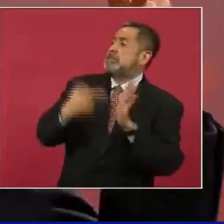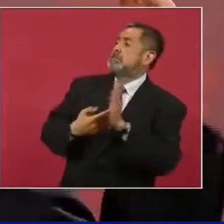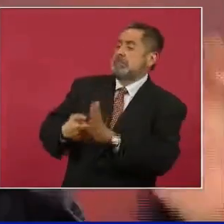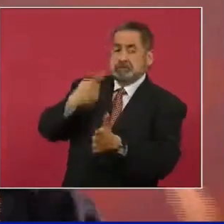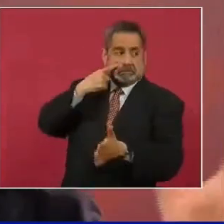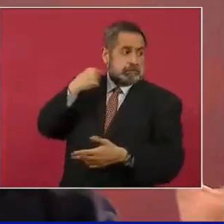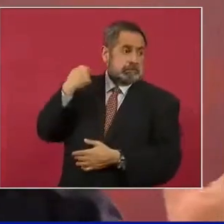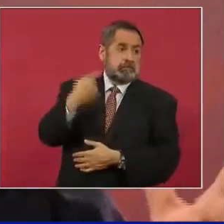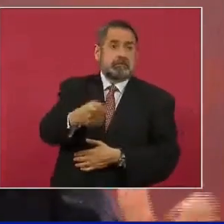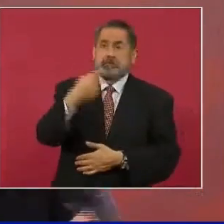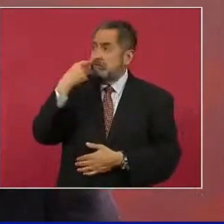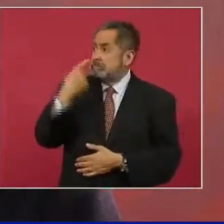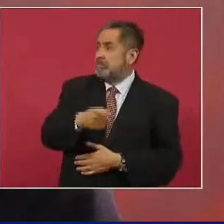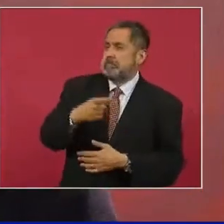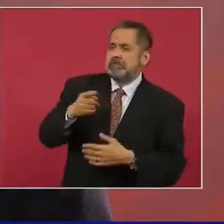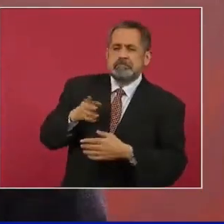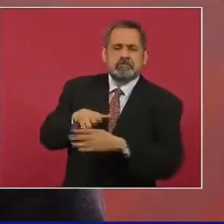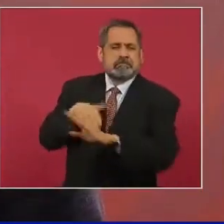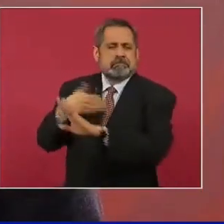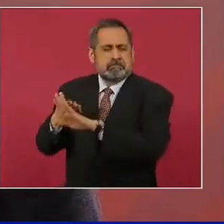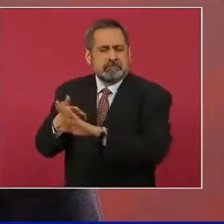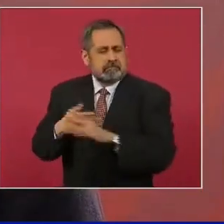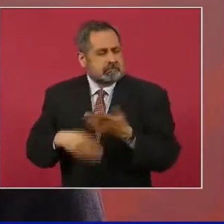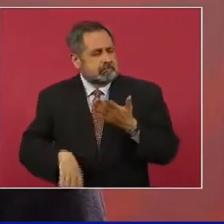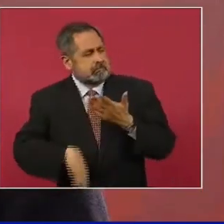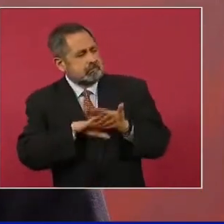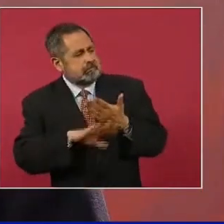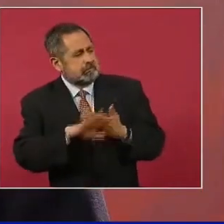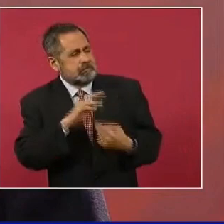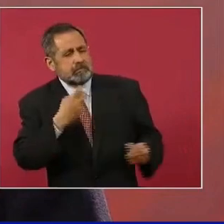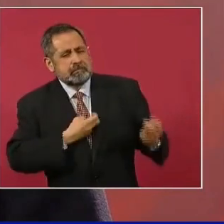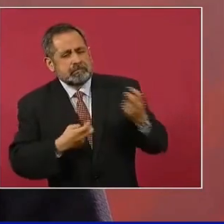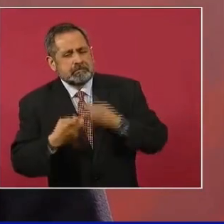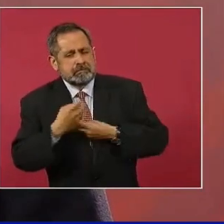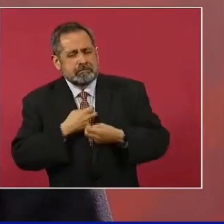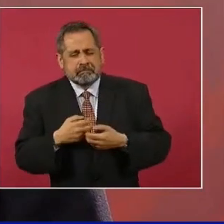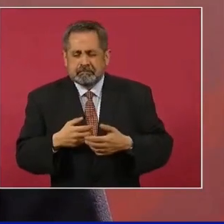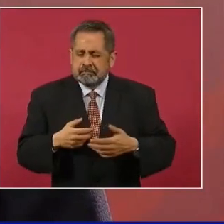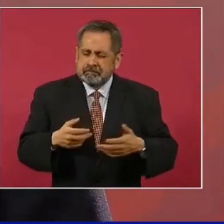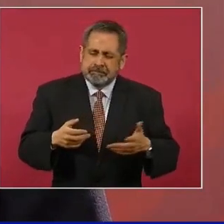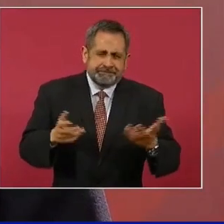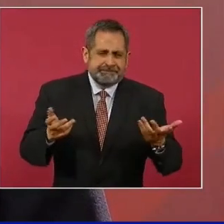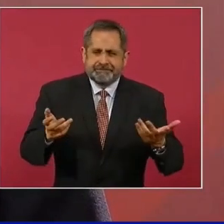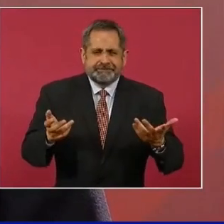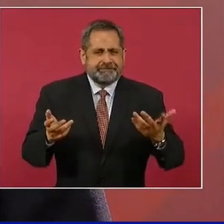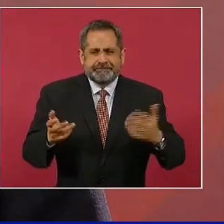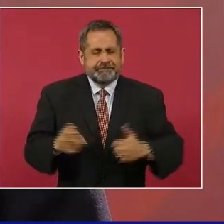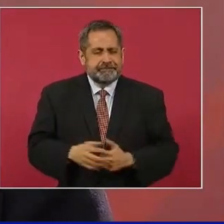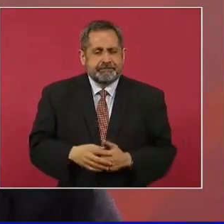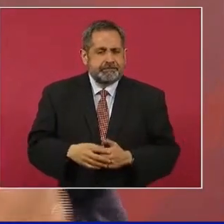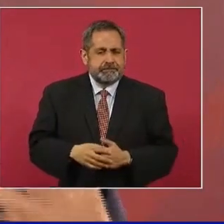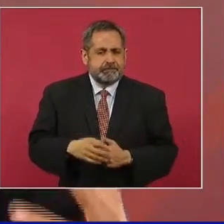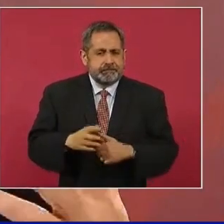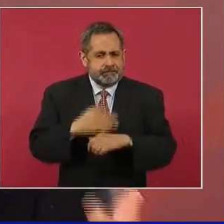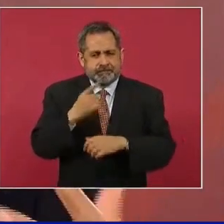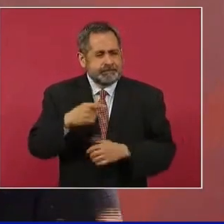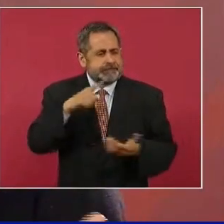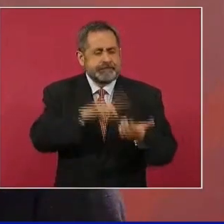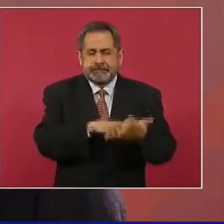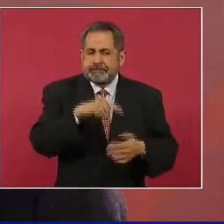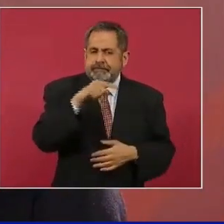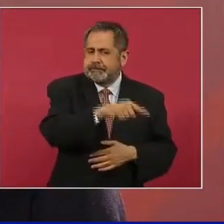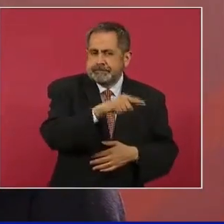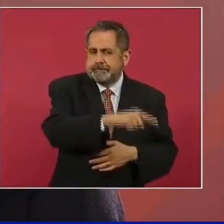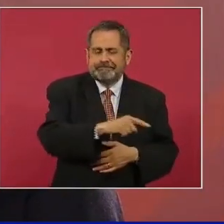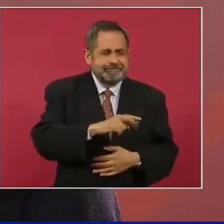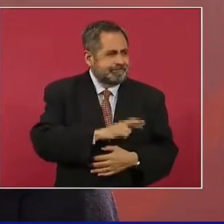para atacarnos. porque traen